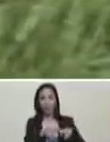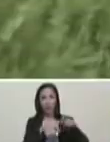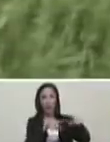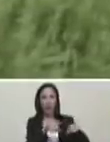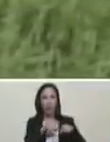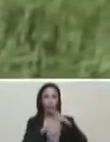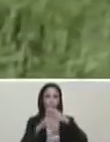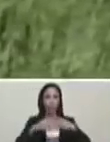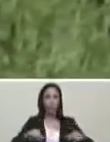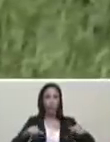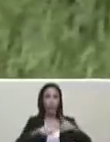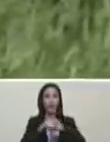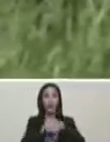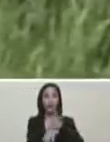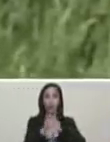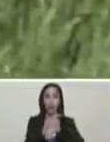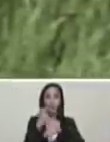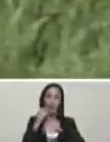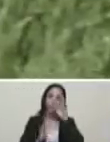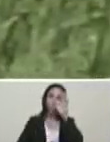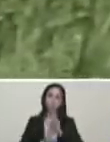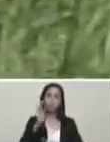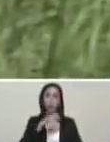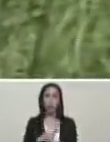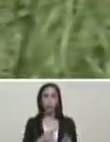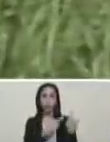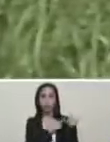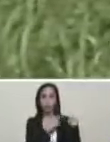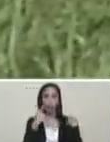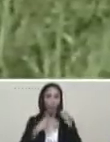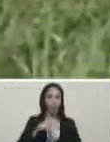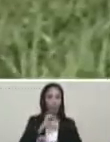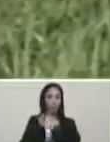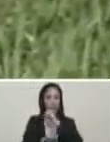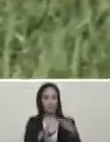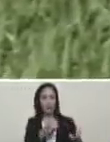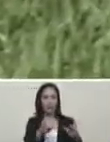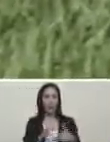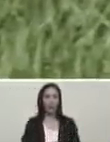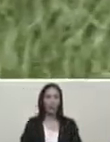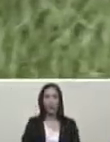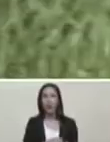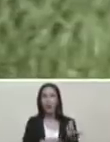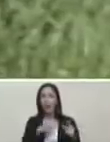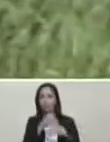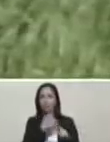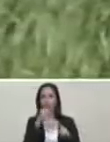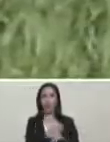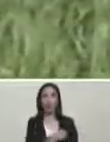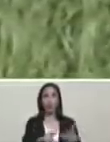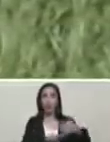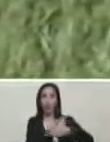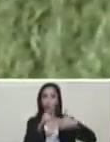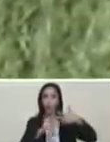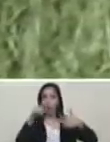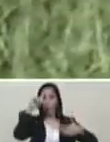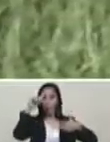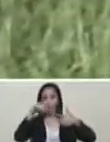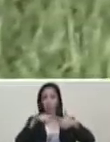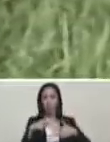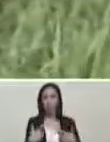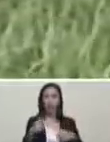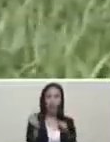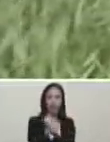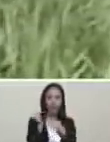y desde el Gobierno Nacional hemos asumido como vanguardia para la guerra, para la batalla, que son esas tres premisas: el